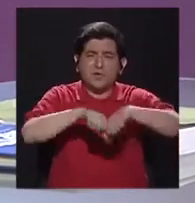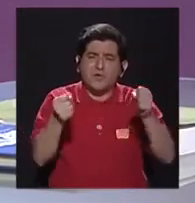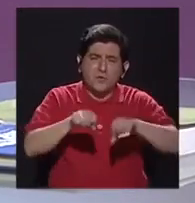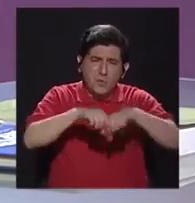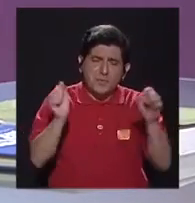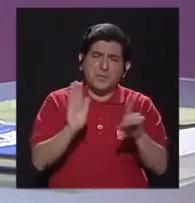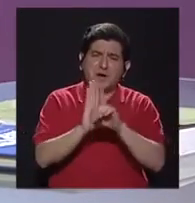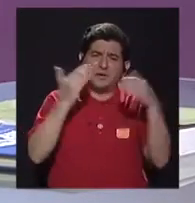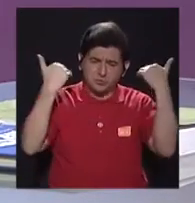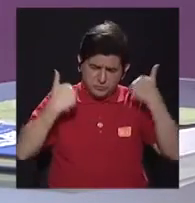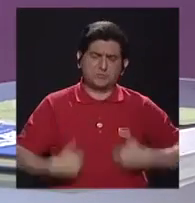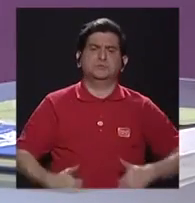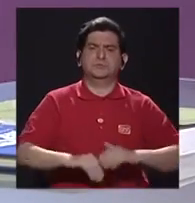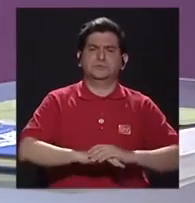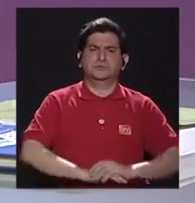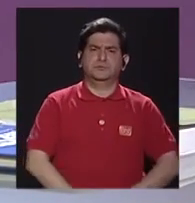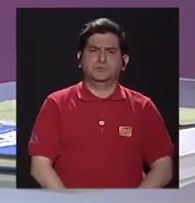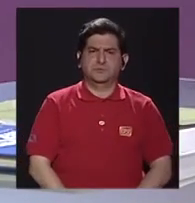derechos humanos